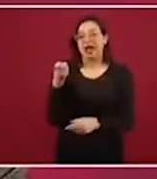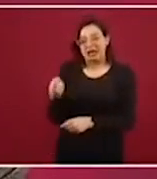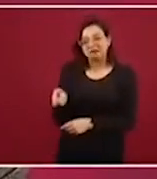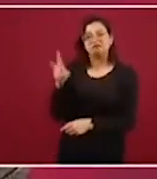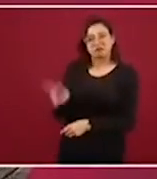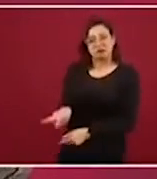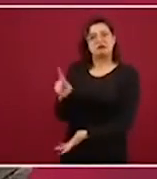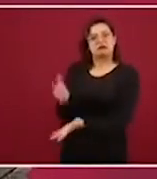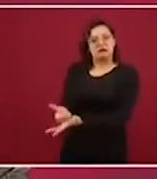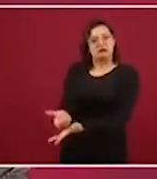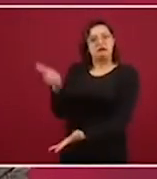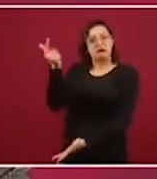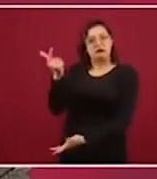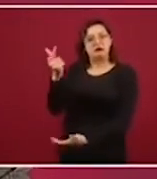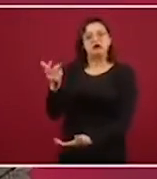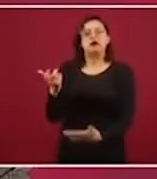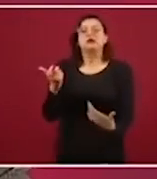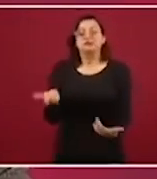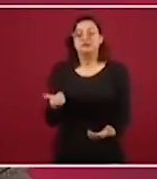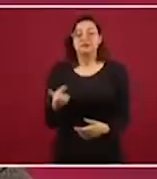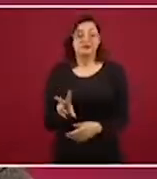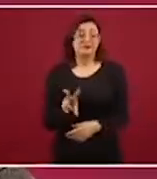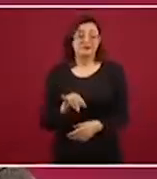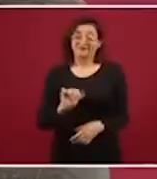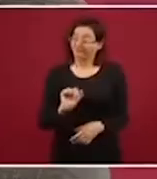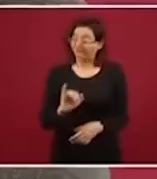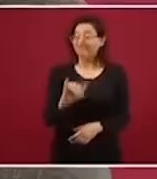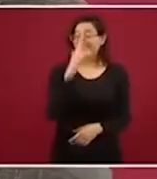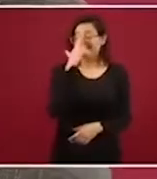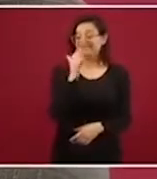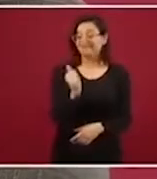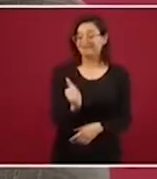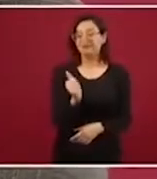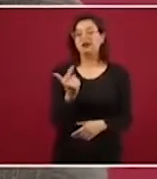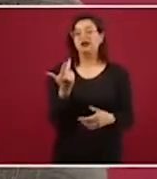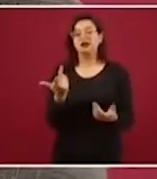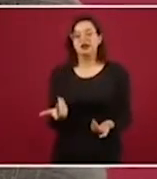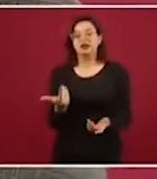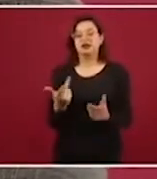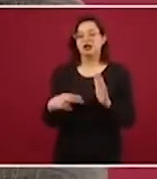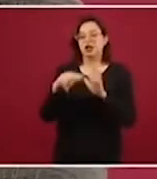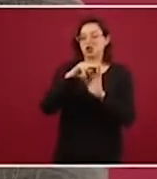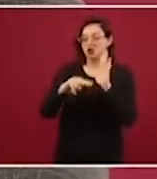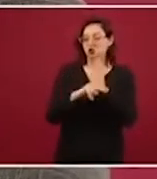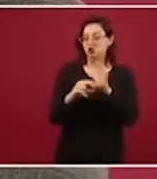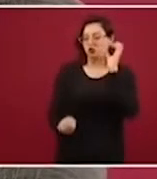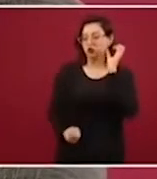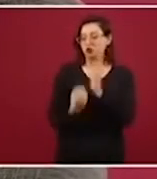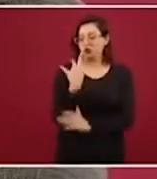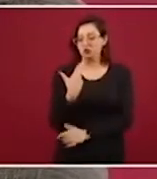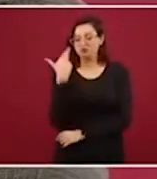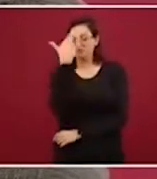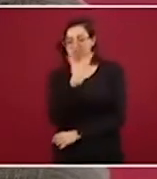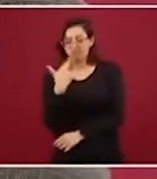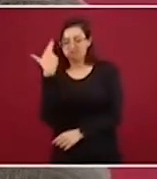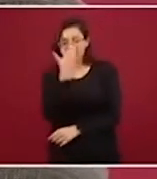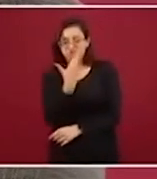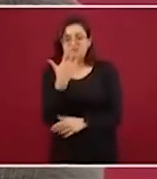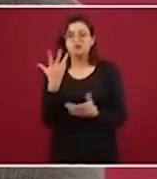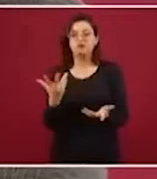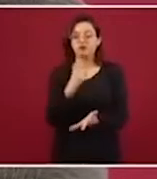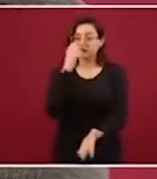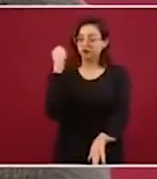a lo que señala efectivamente la norma del etiquetado fue revisada y en su instalación